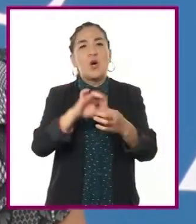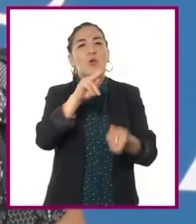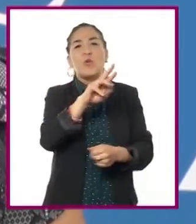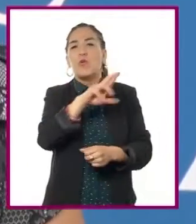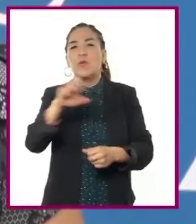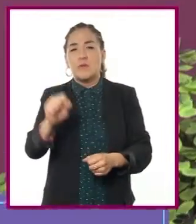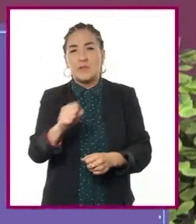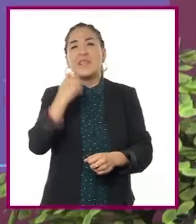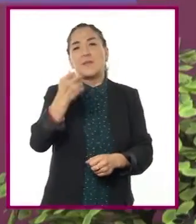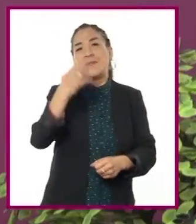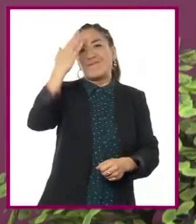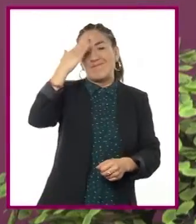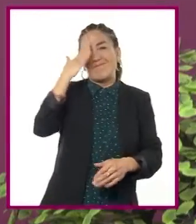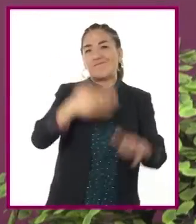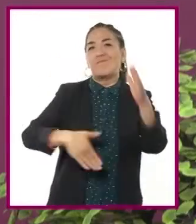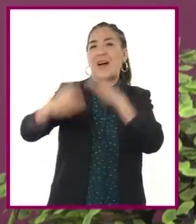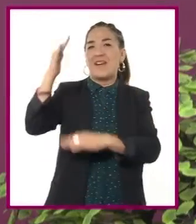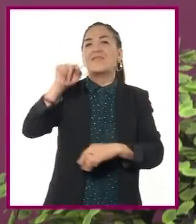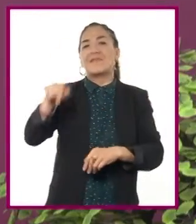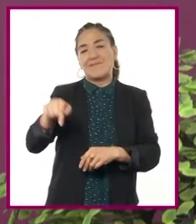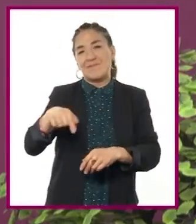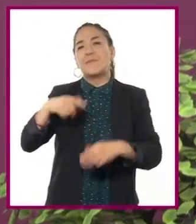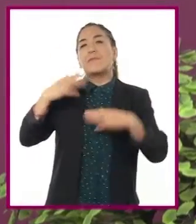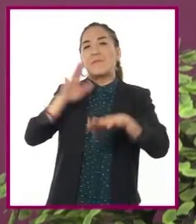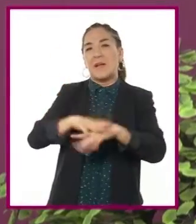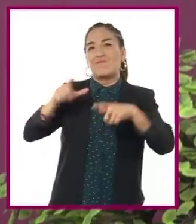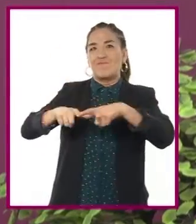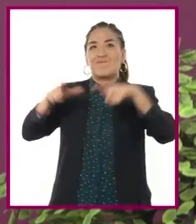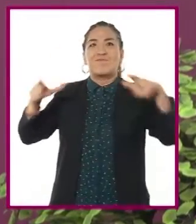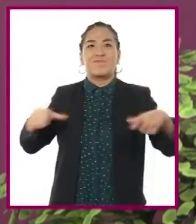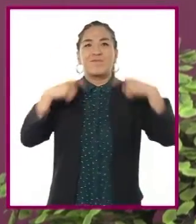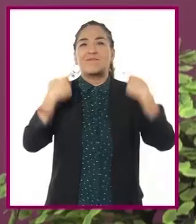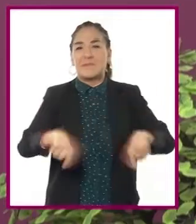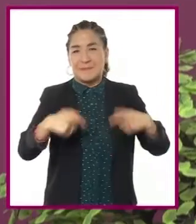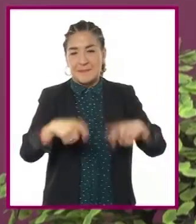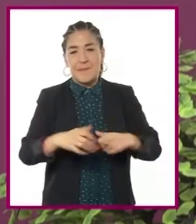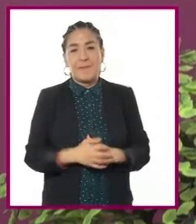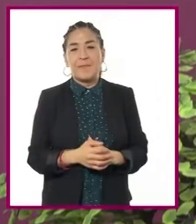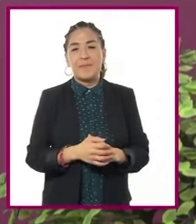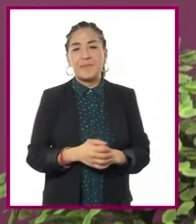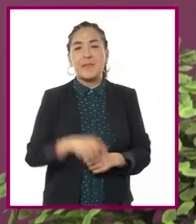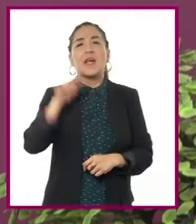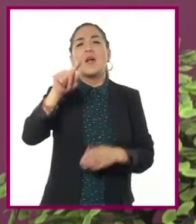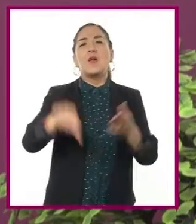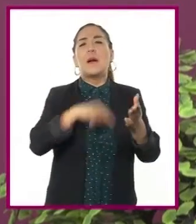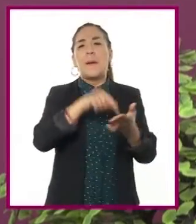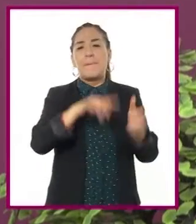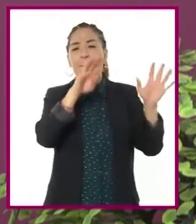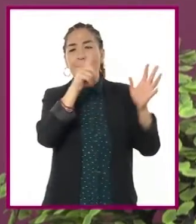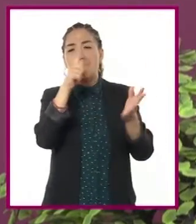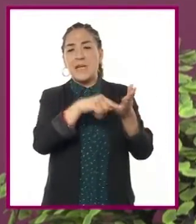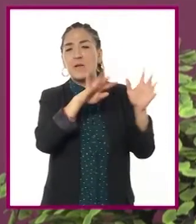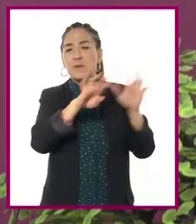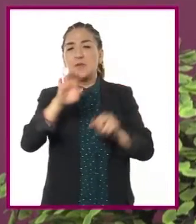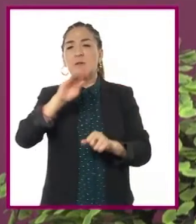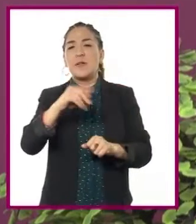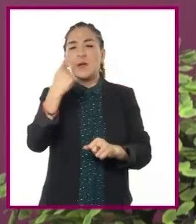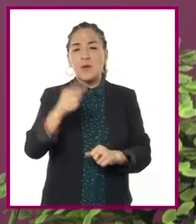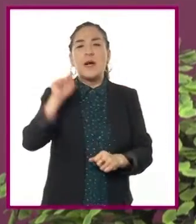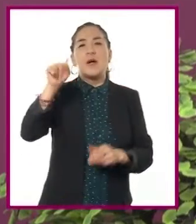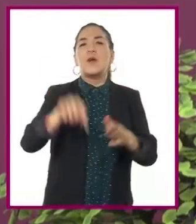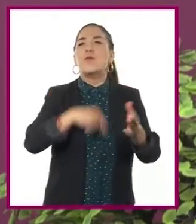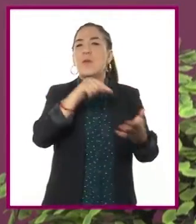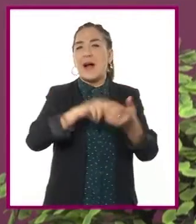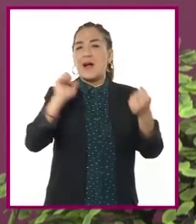influencia. En 1991, la ola de cambios en Europa Oriental alcanzó también a la Unión